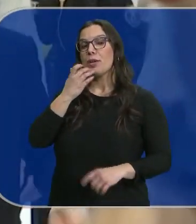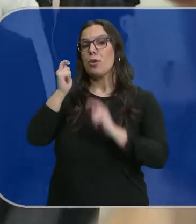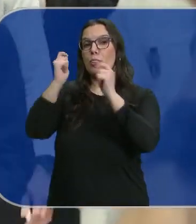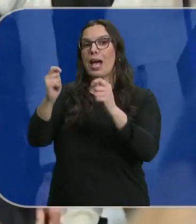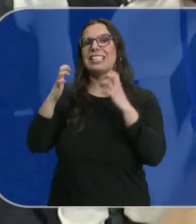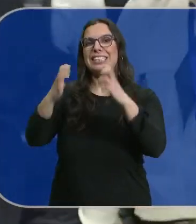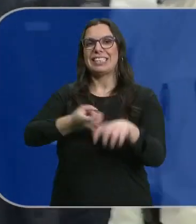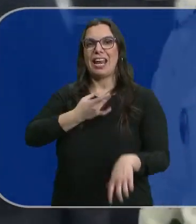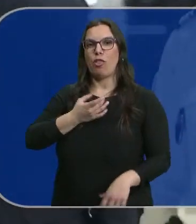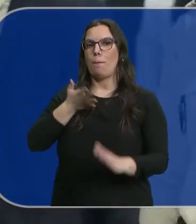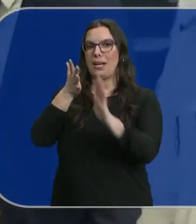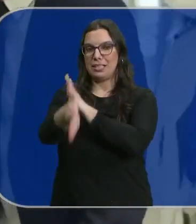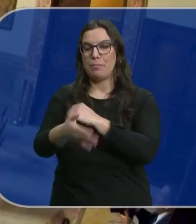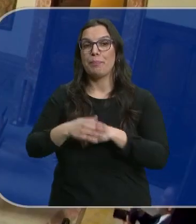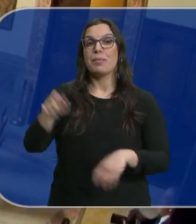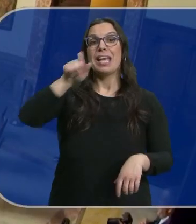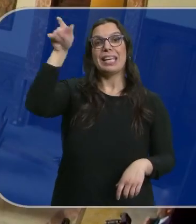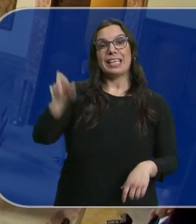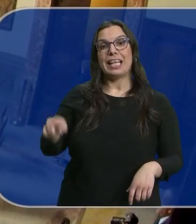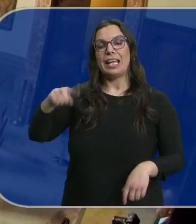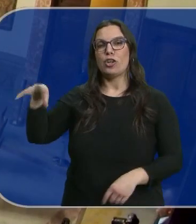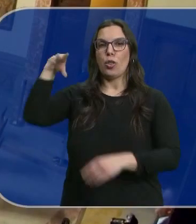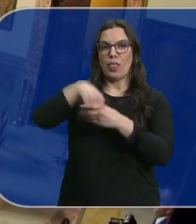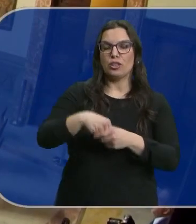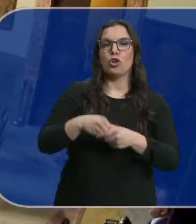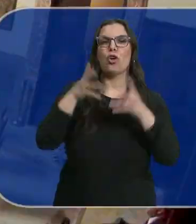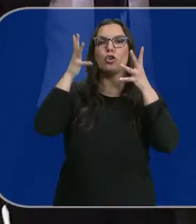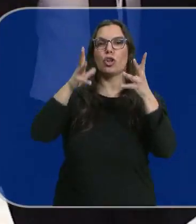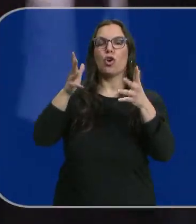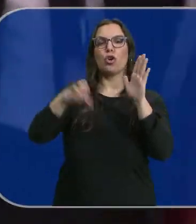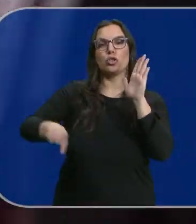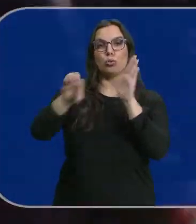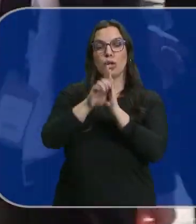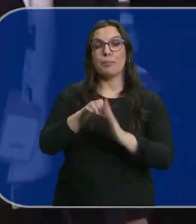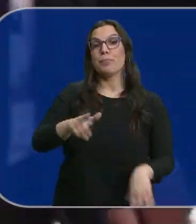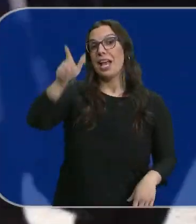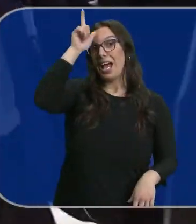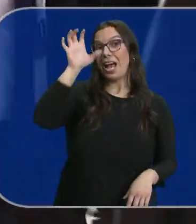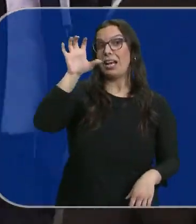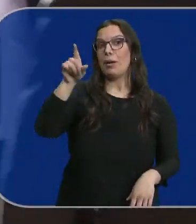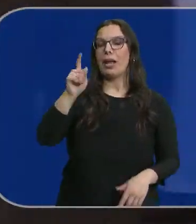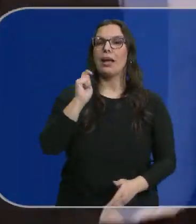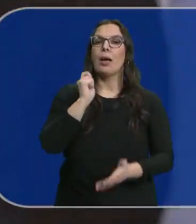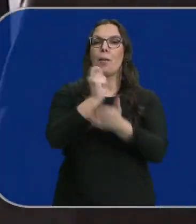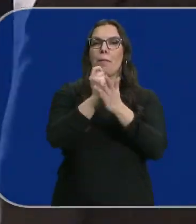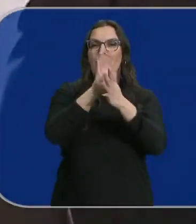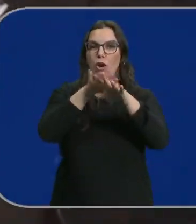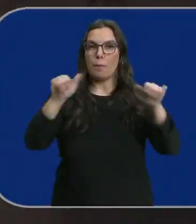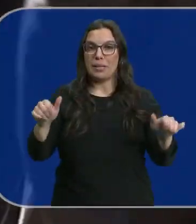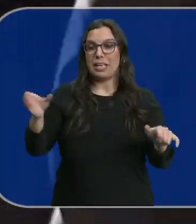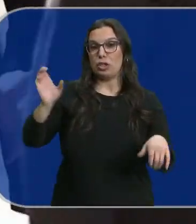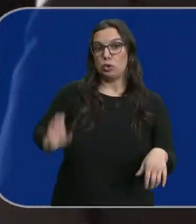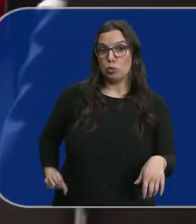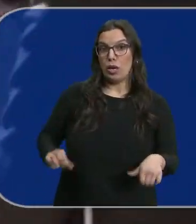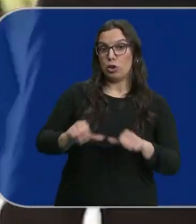nombra senadores vitalicios. En Italia pasan al Consejo Constitucional y en Alemania tienen una indemnización por encima del